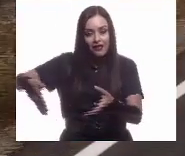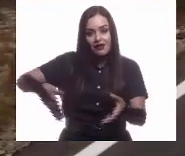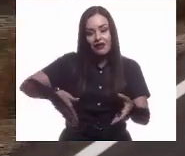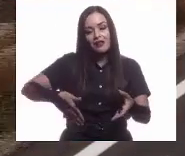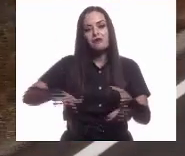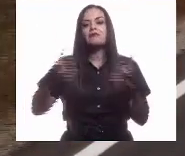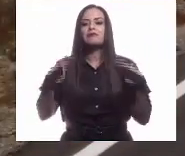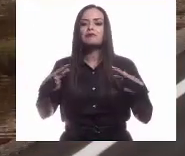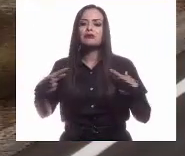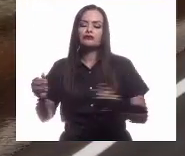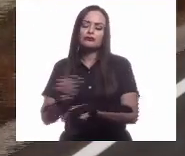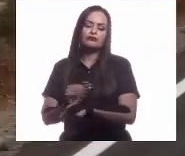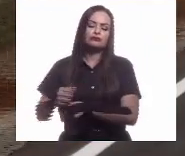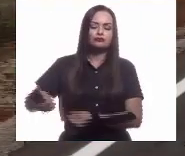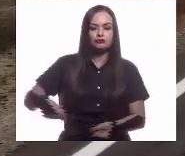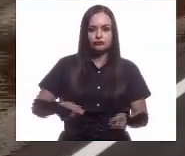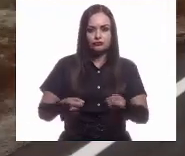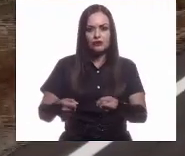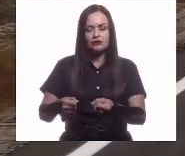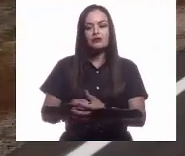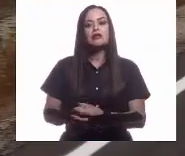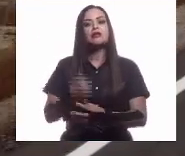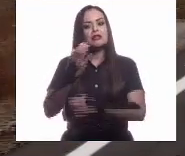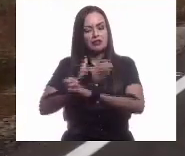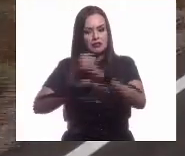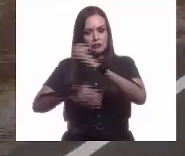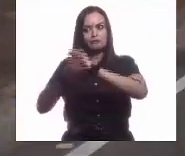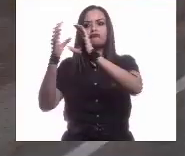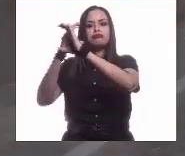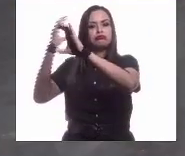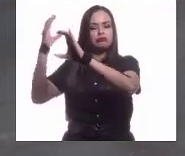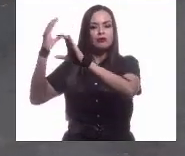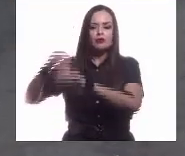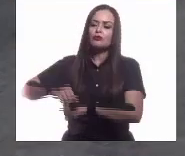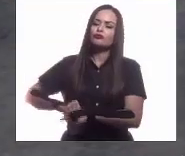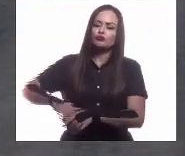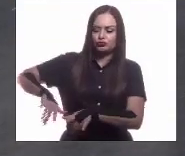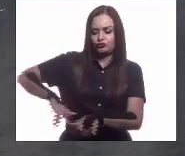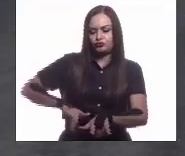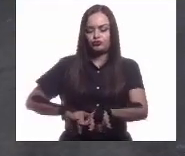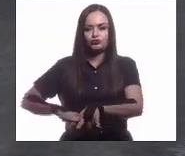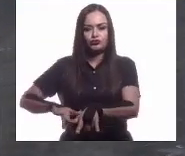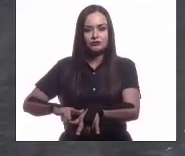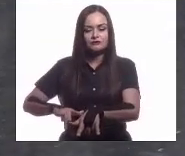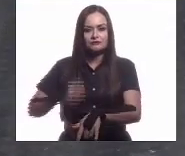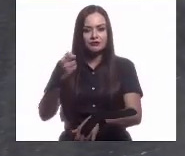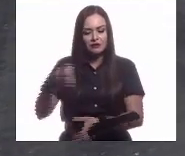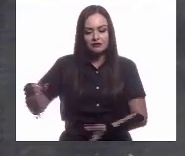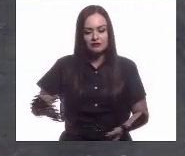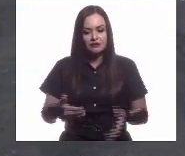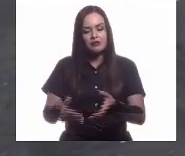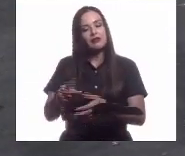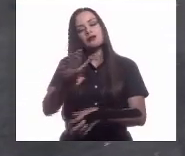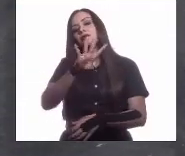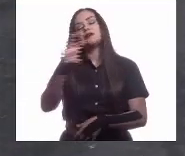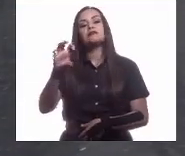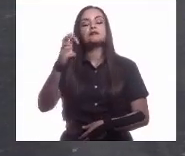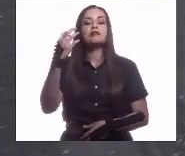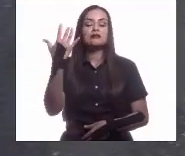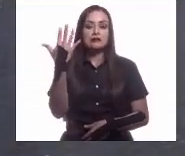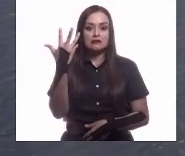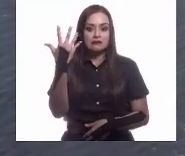de personas, pero también de mercancías. Es por eso que rehabilitamos más de 440 kilómetros de la red de